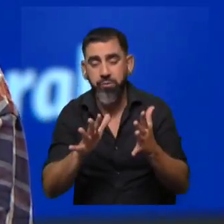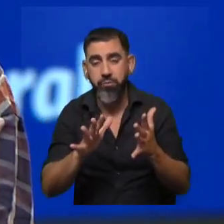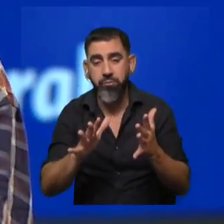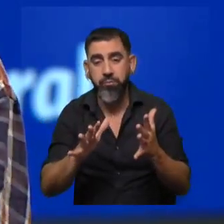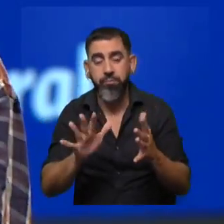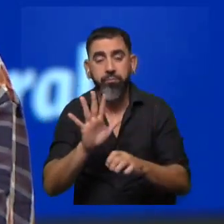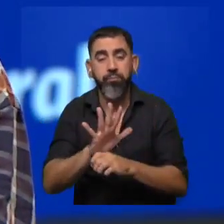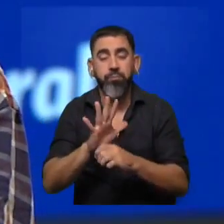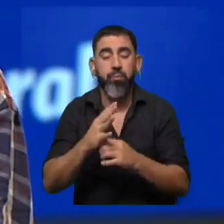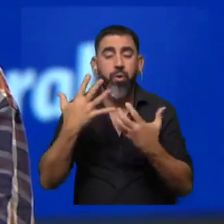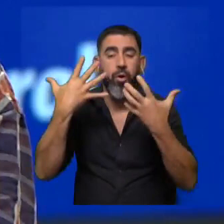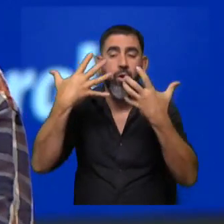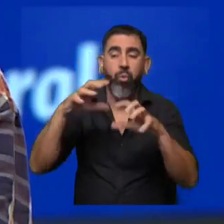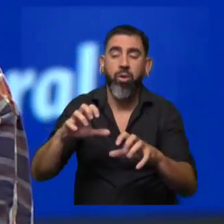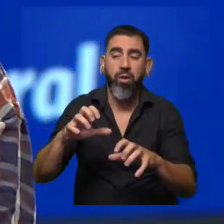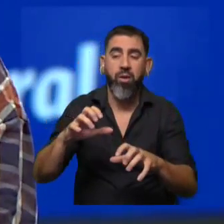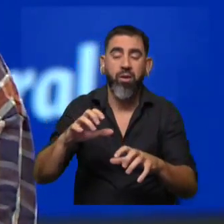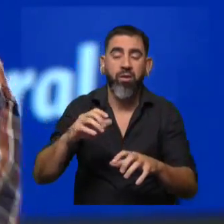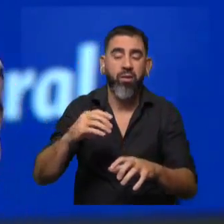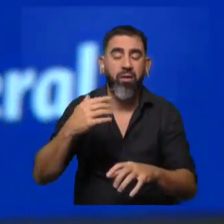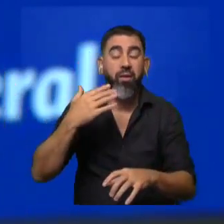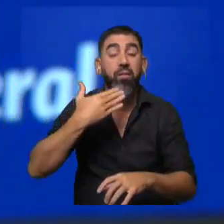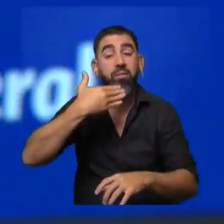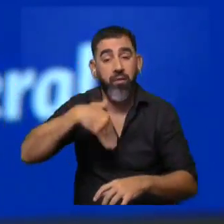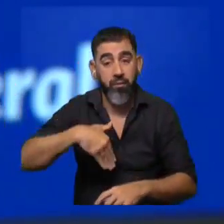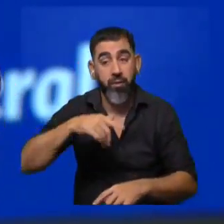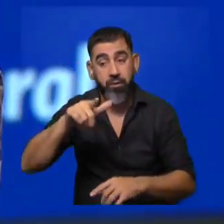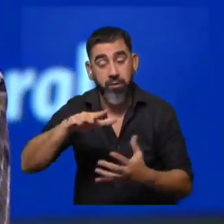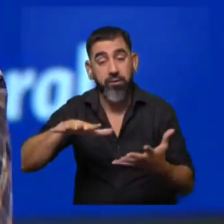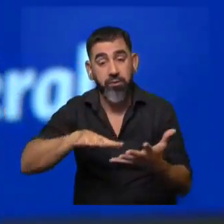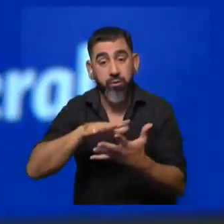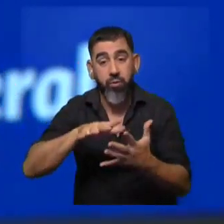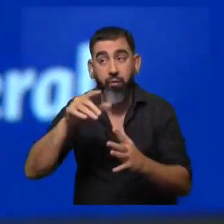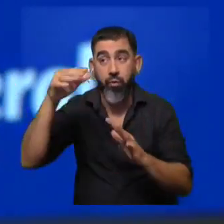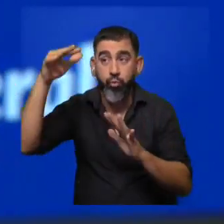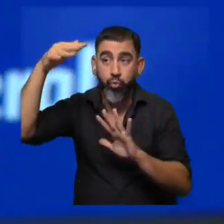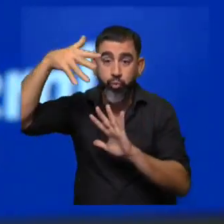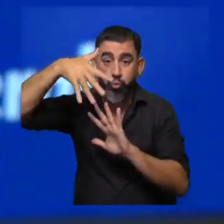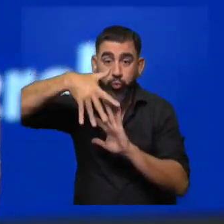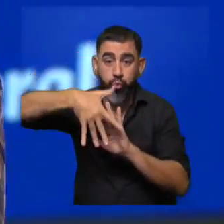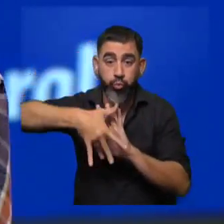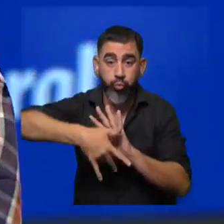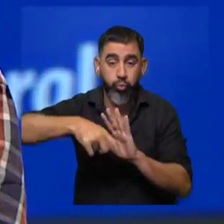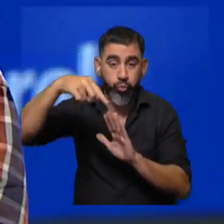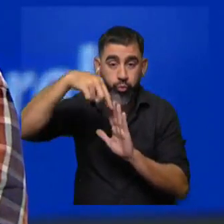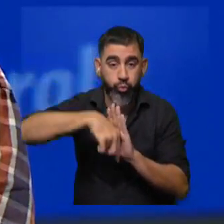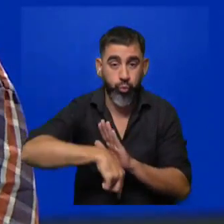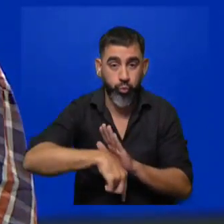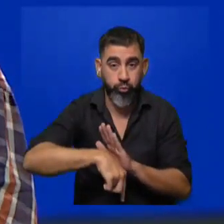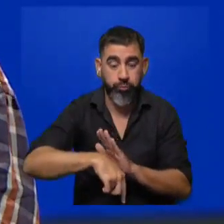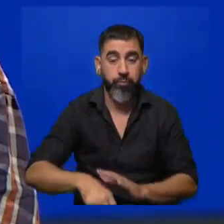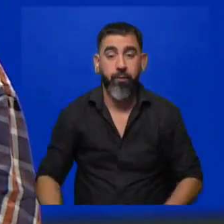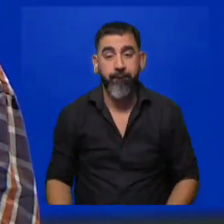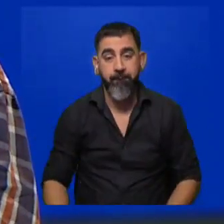quisiera entender o creer, entre comillas, de que esto estaba viniendo hacia el sur, es decir, se estaban desplazando hacia el sur,